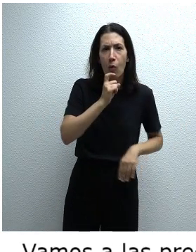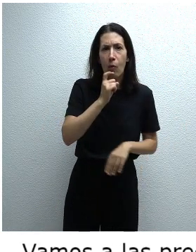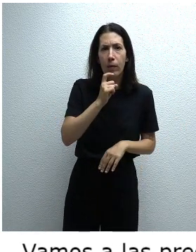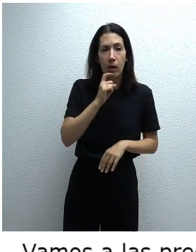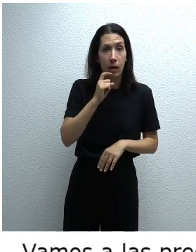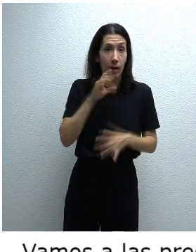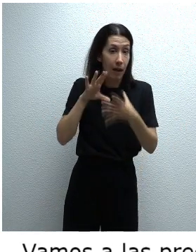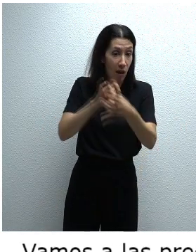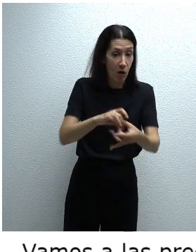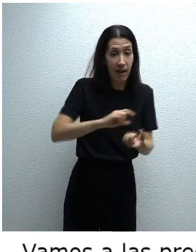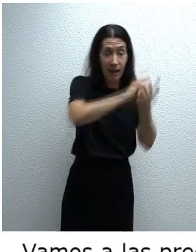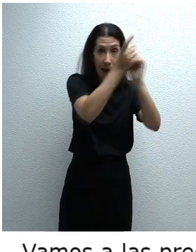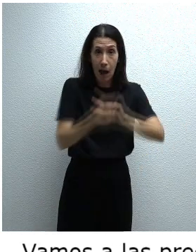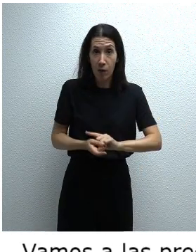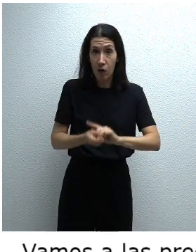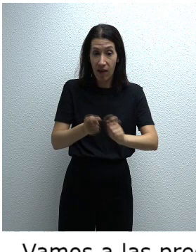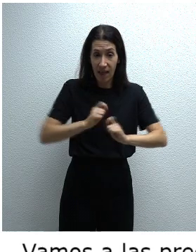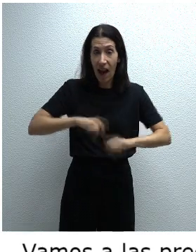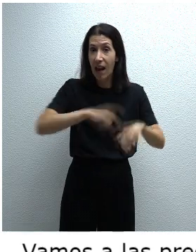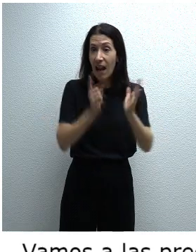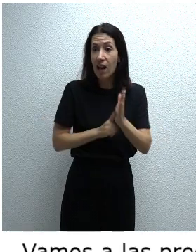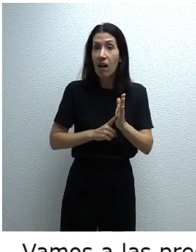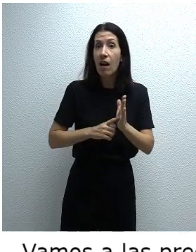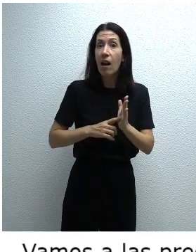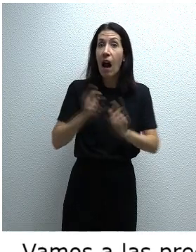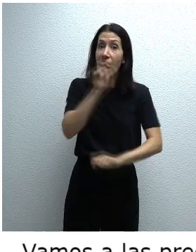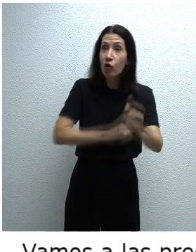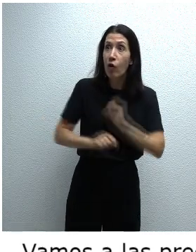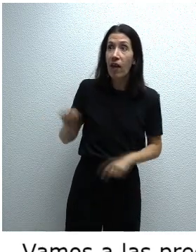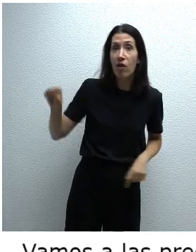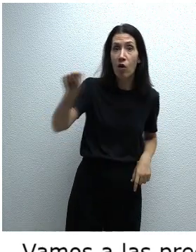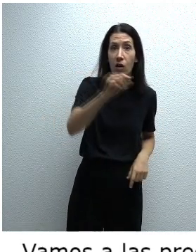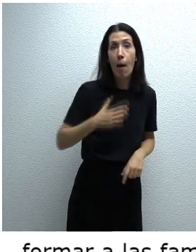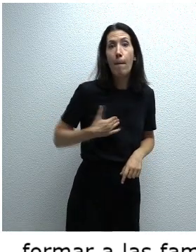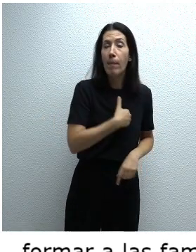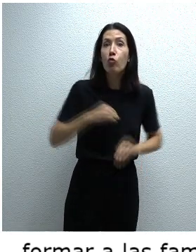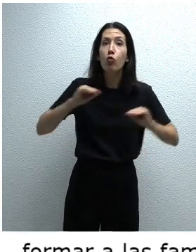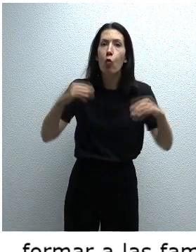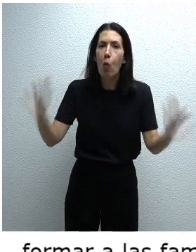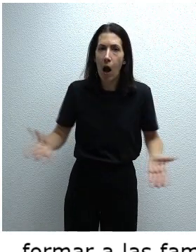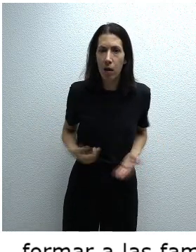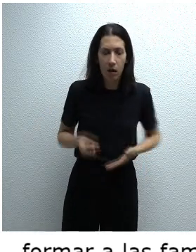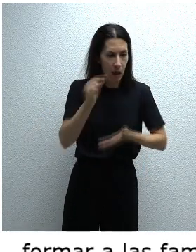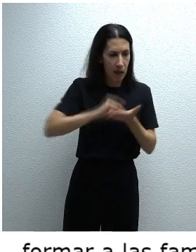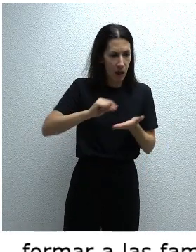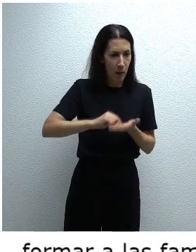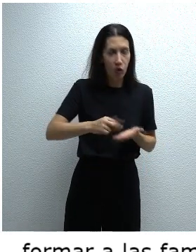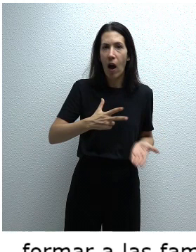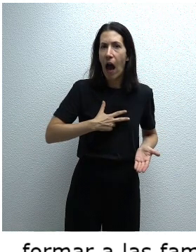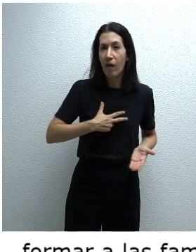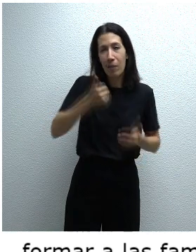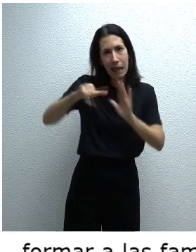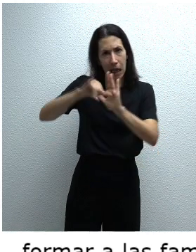en relación con el cambio producido por esta legislación? ¿Qué papel de las asociaciones, de los despachos de abogados que están más cerca a